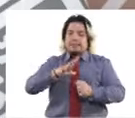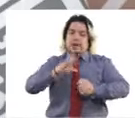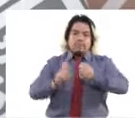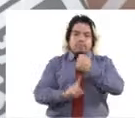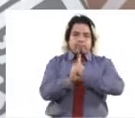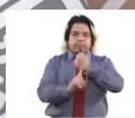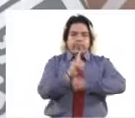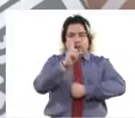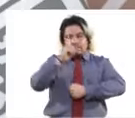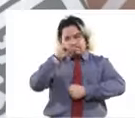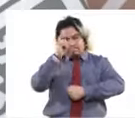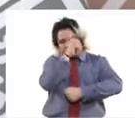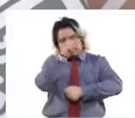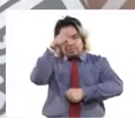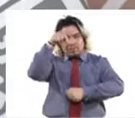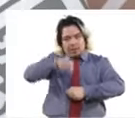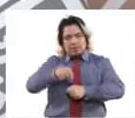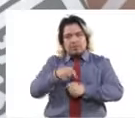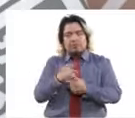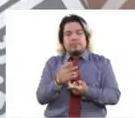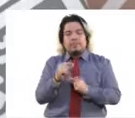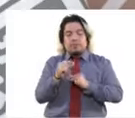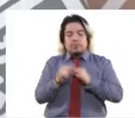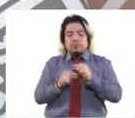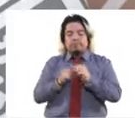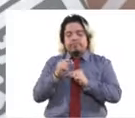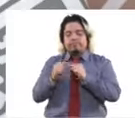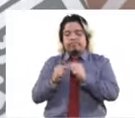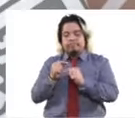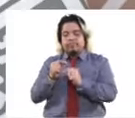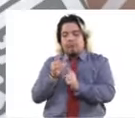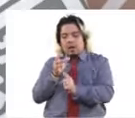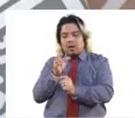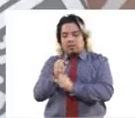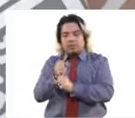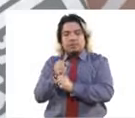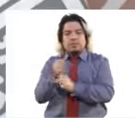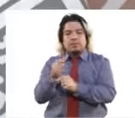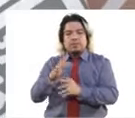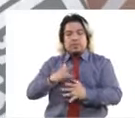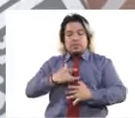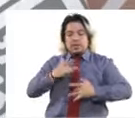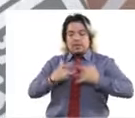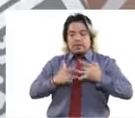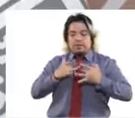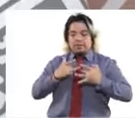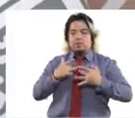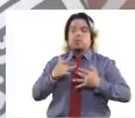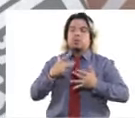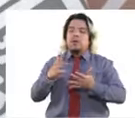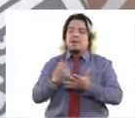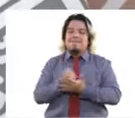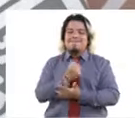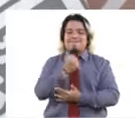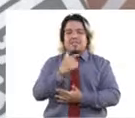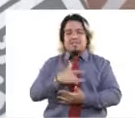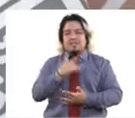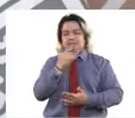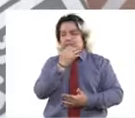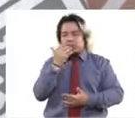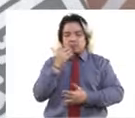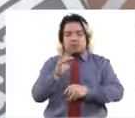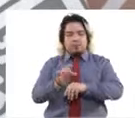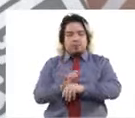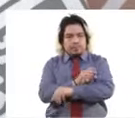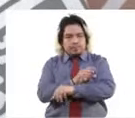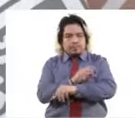más dolorosos para la gente, y cuando avanzamos en este objetivo, la gratificación es enorme. A partir de ahora,